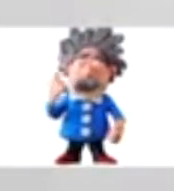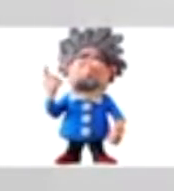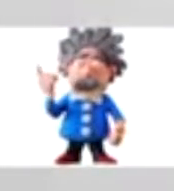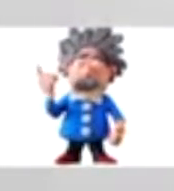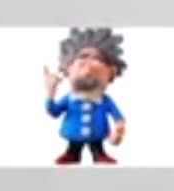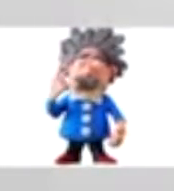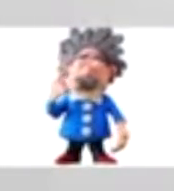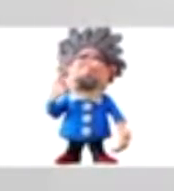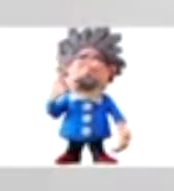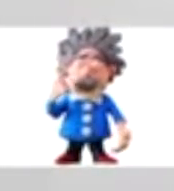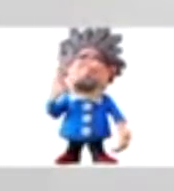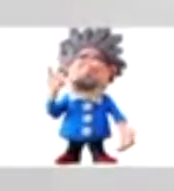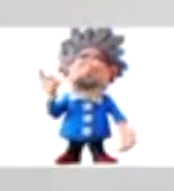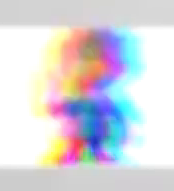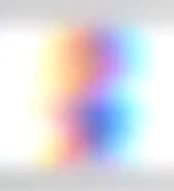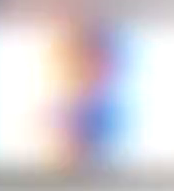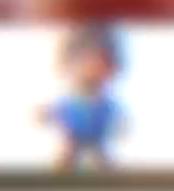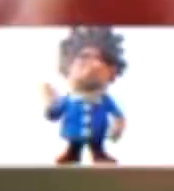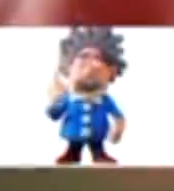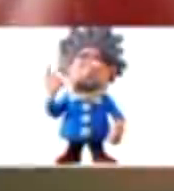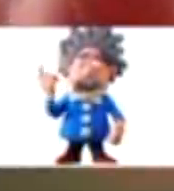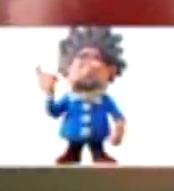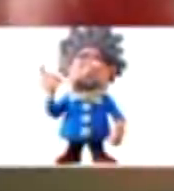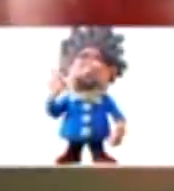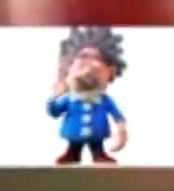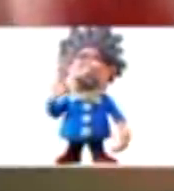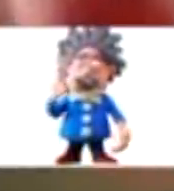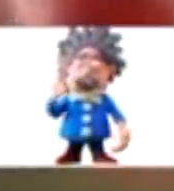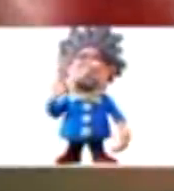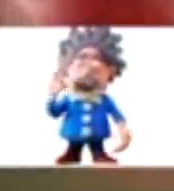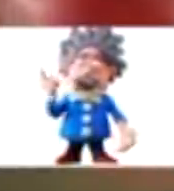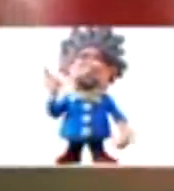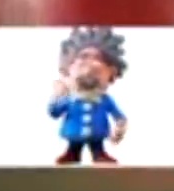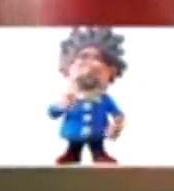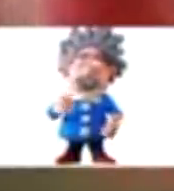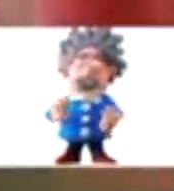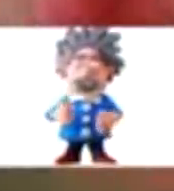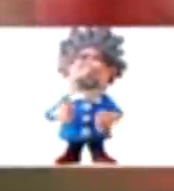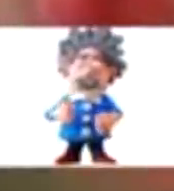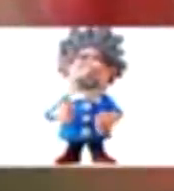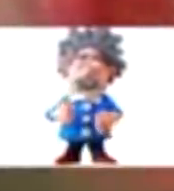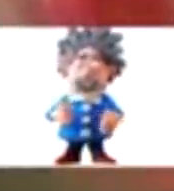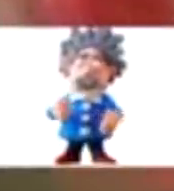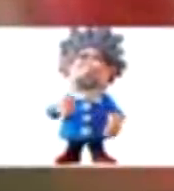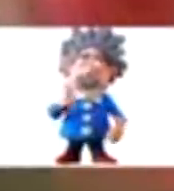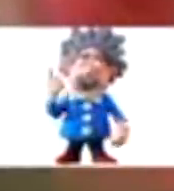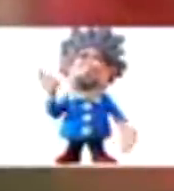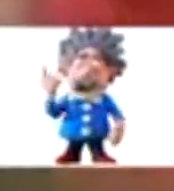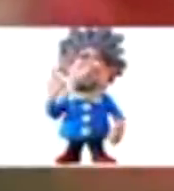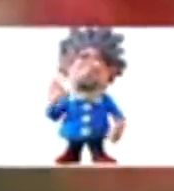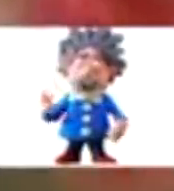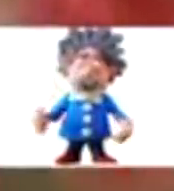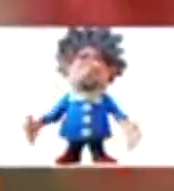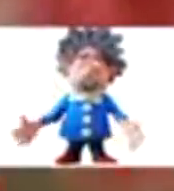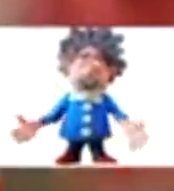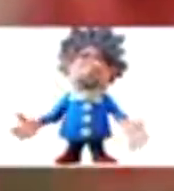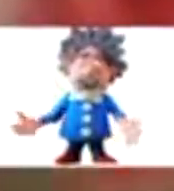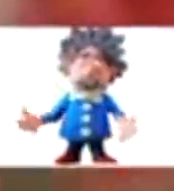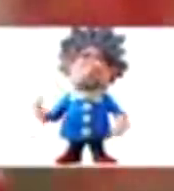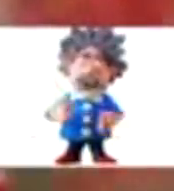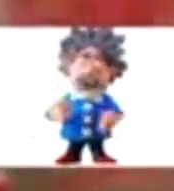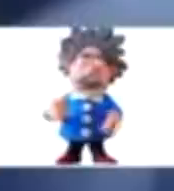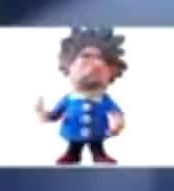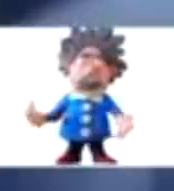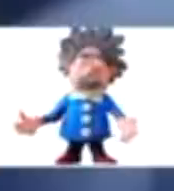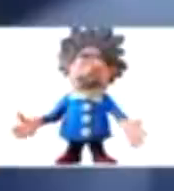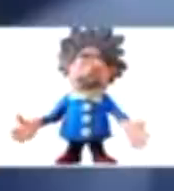coronavirus y que aún está en estudio sobre sus alcances. Sin embargo, otros países parecen haber aprendido la